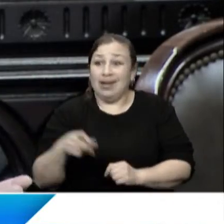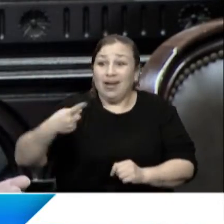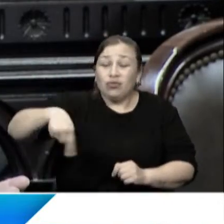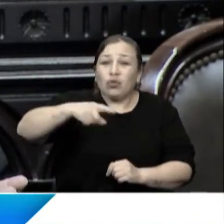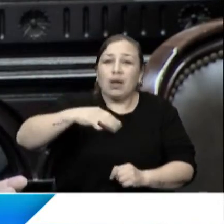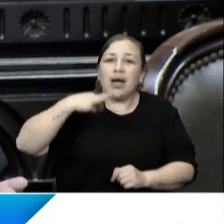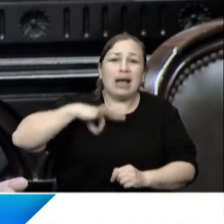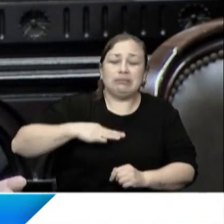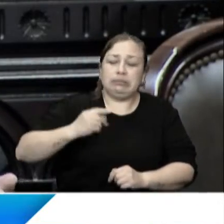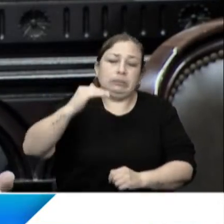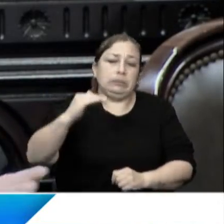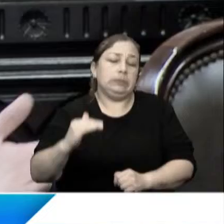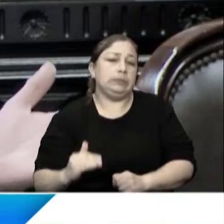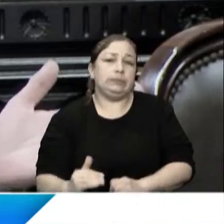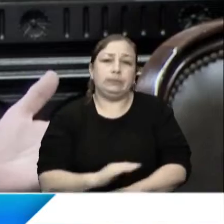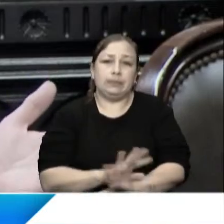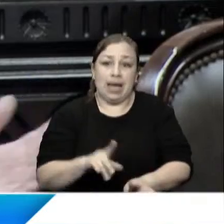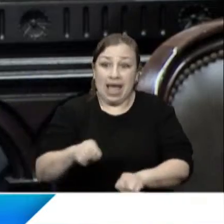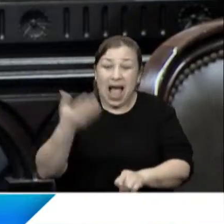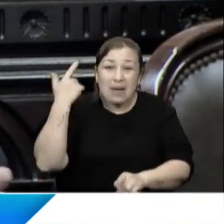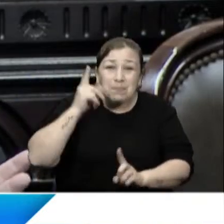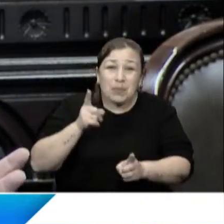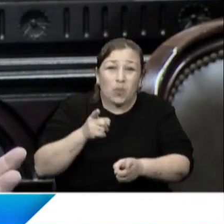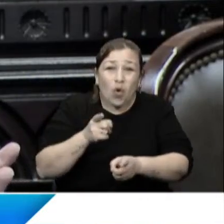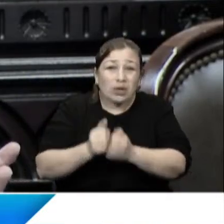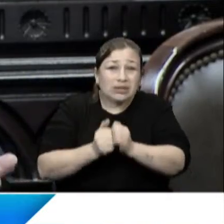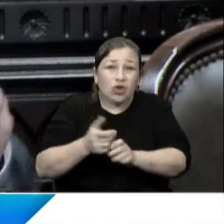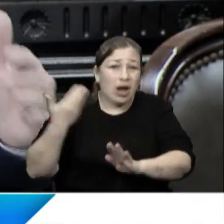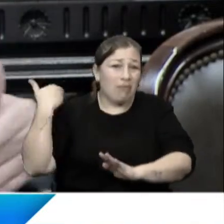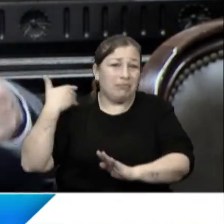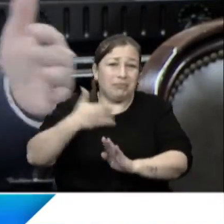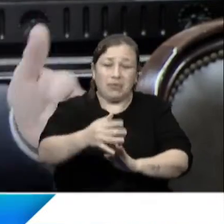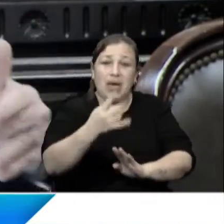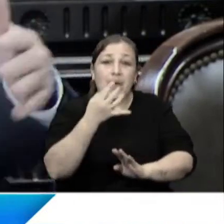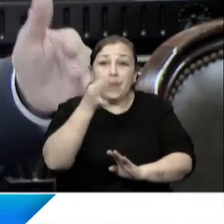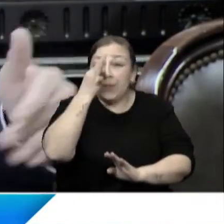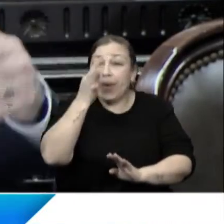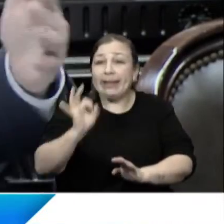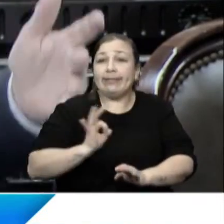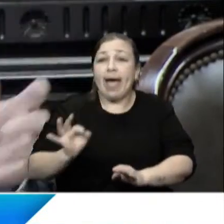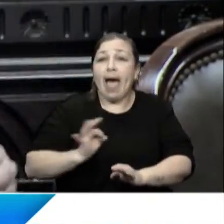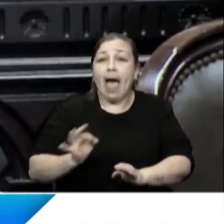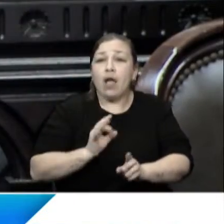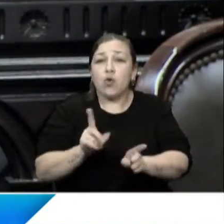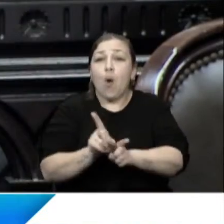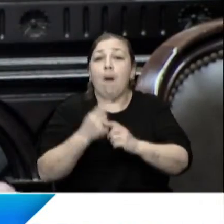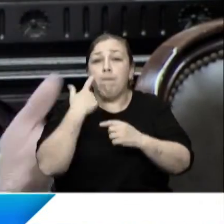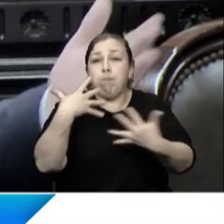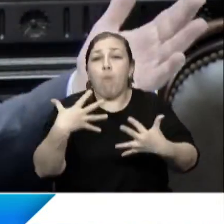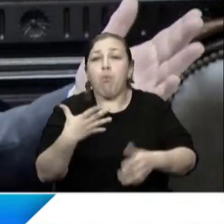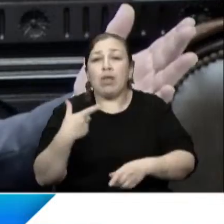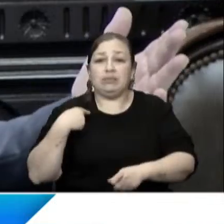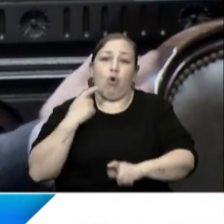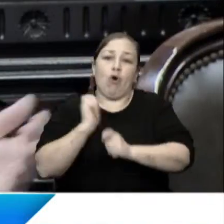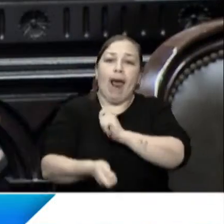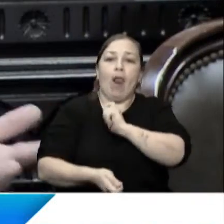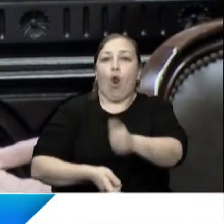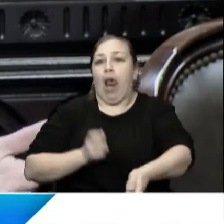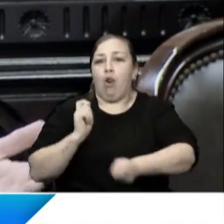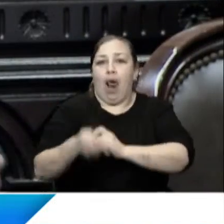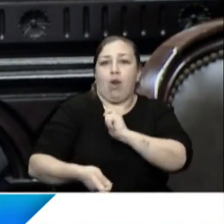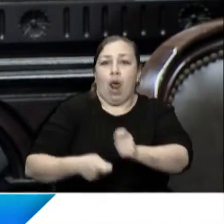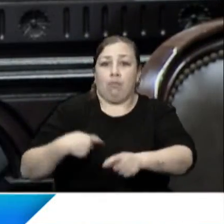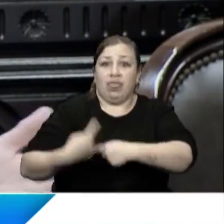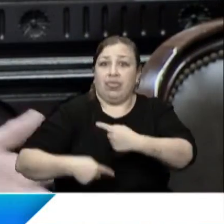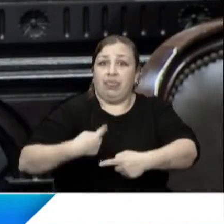Esto viene de producirse en Argentina durante 20 años seguidos. Populismo, regalamos, alguien lo va a pagar. Por eso hoy tenemos un